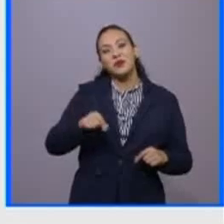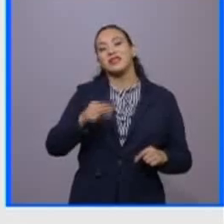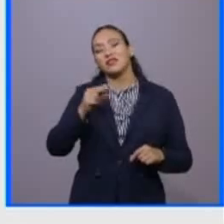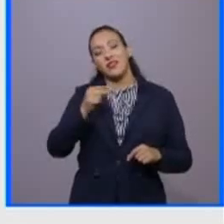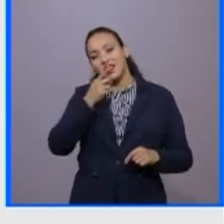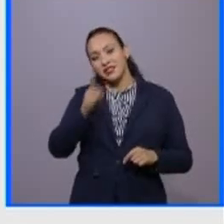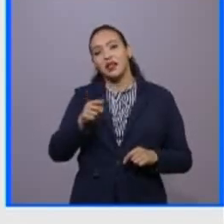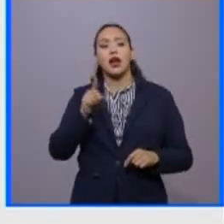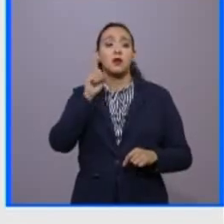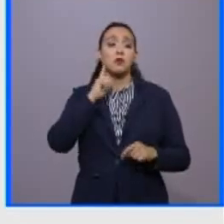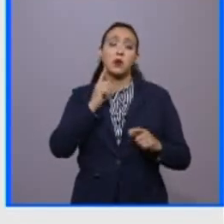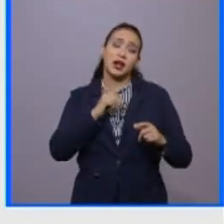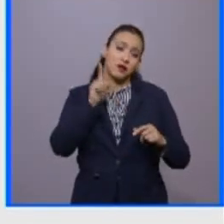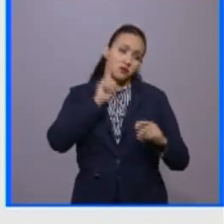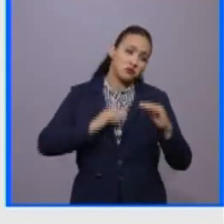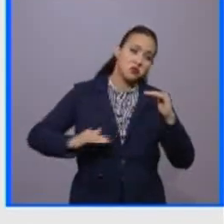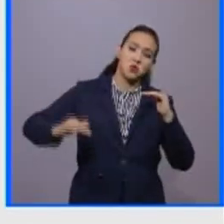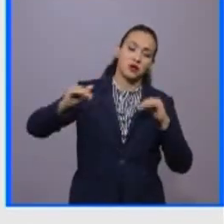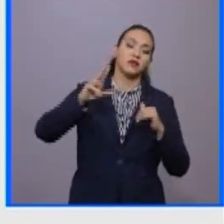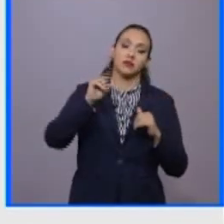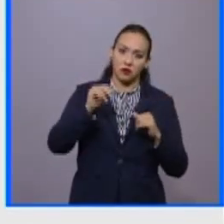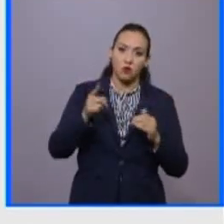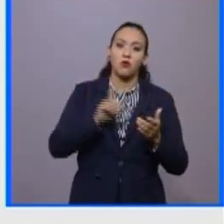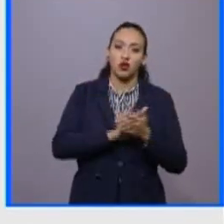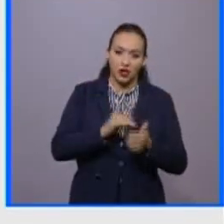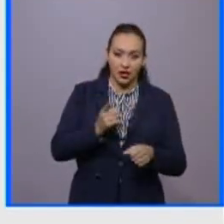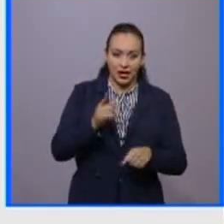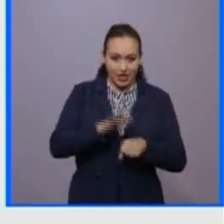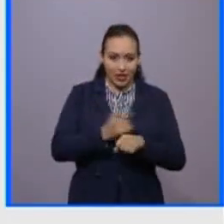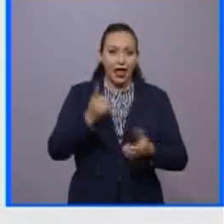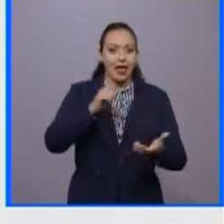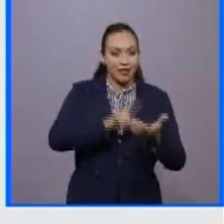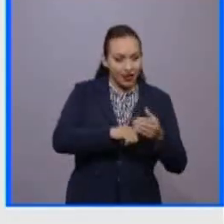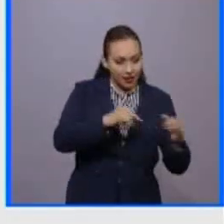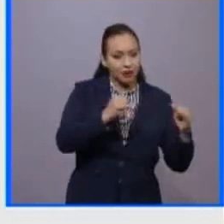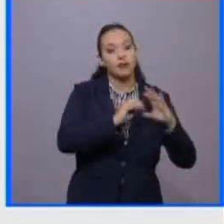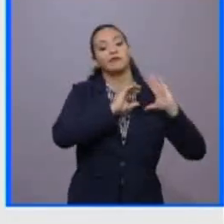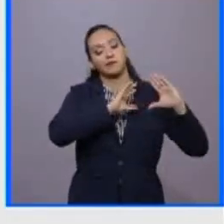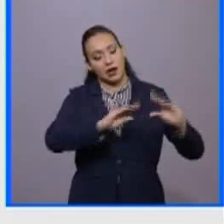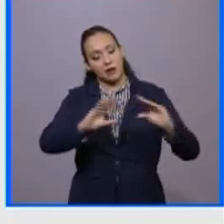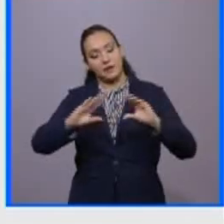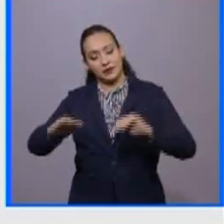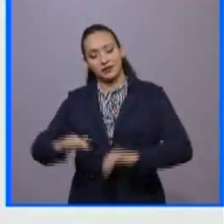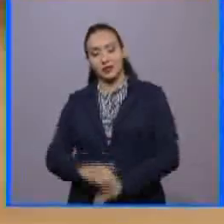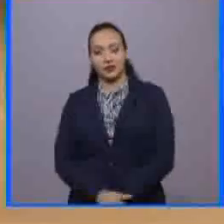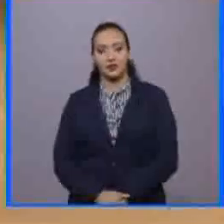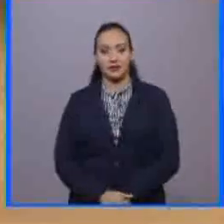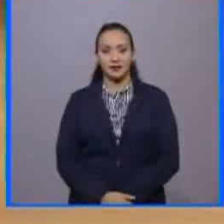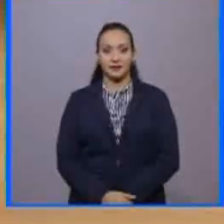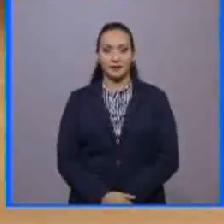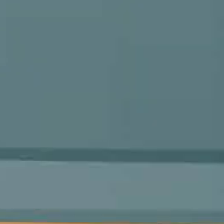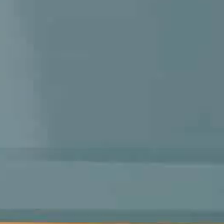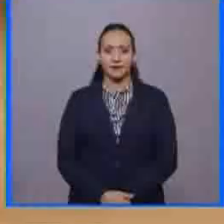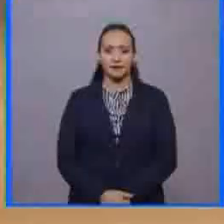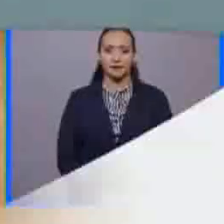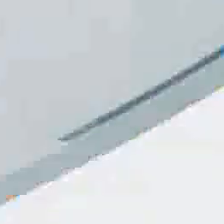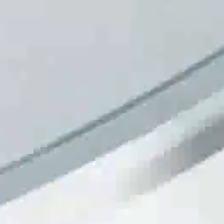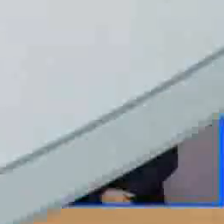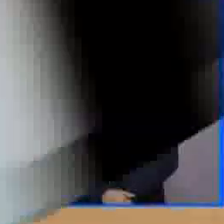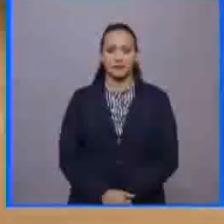no podemos llegar a la toma de decisiones porque no sabíamos cómo hacer las cosas.